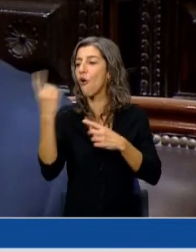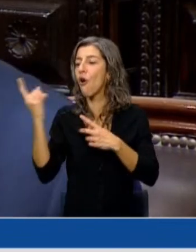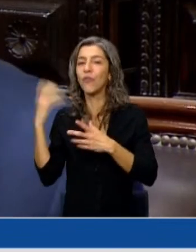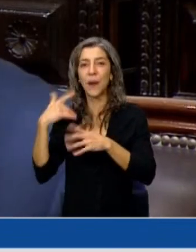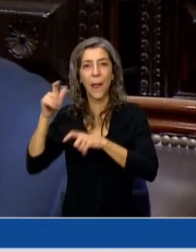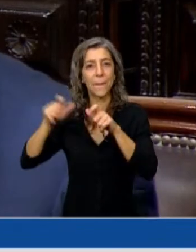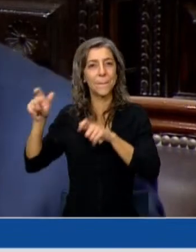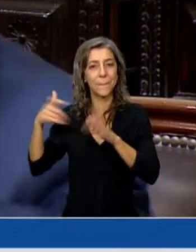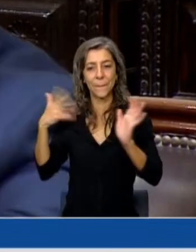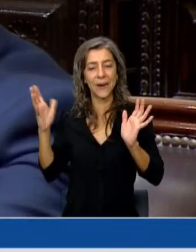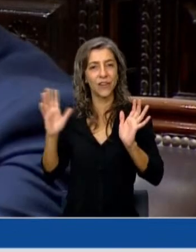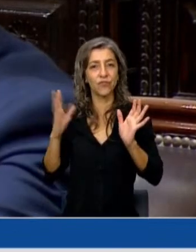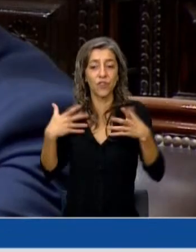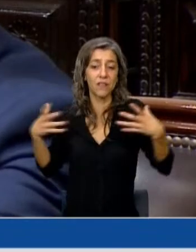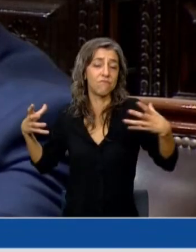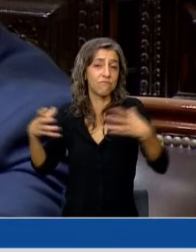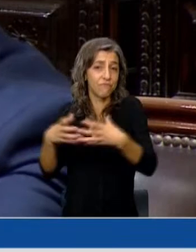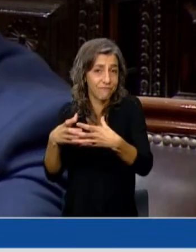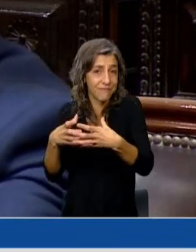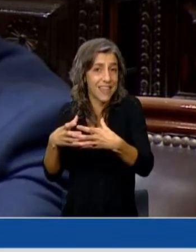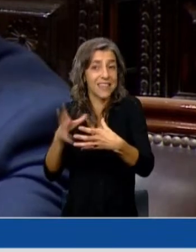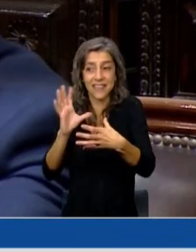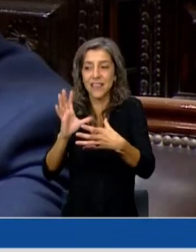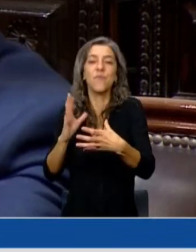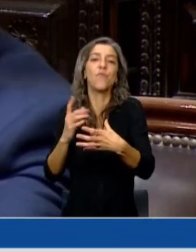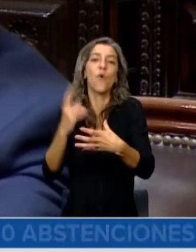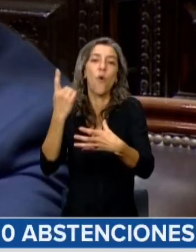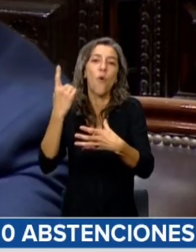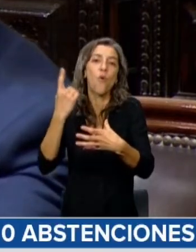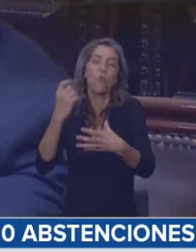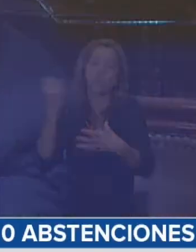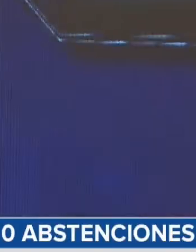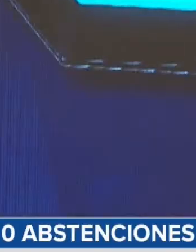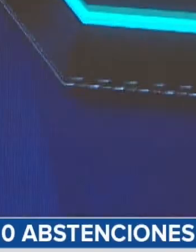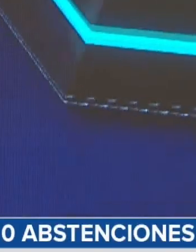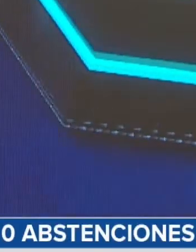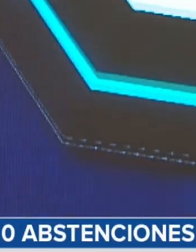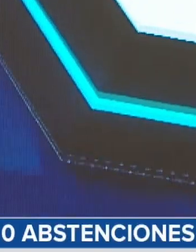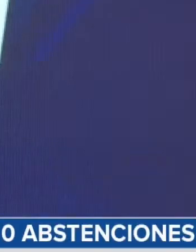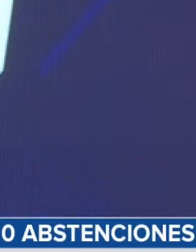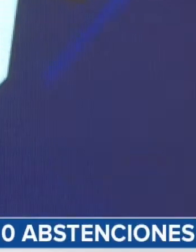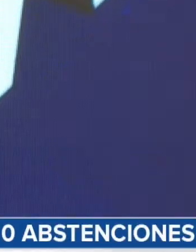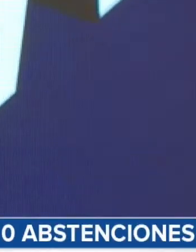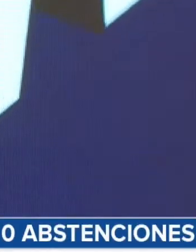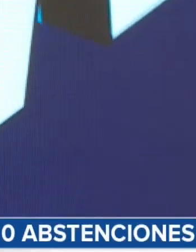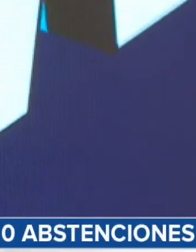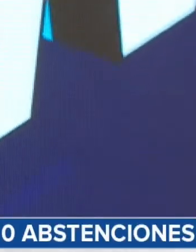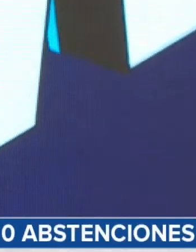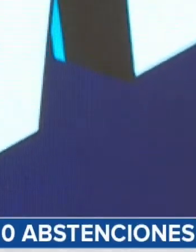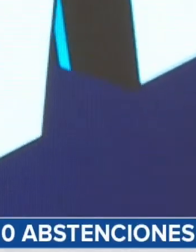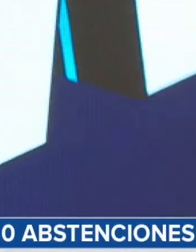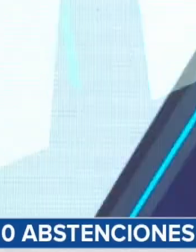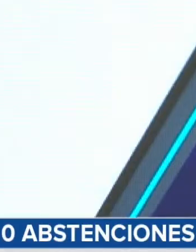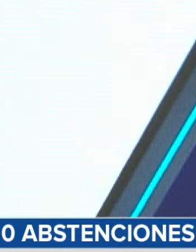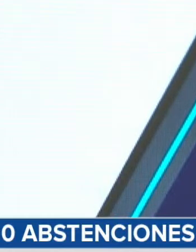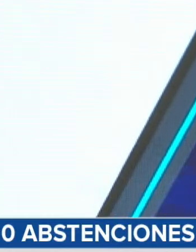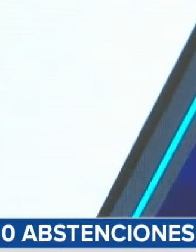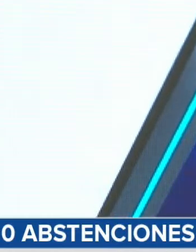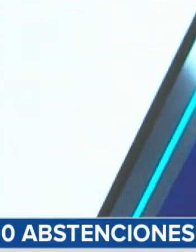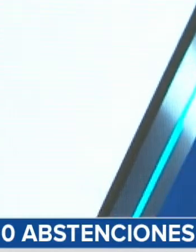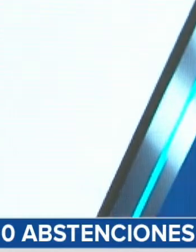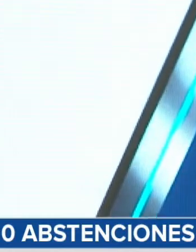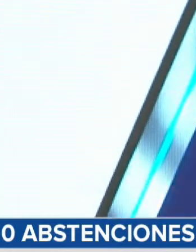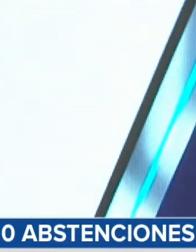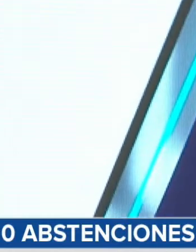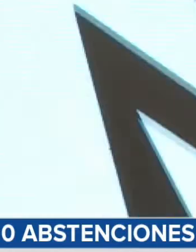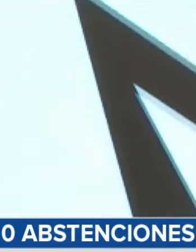integrante más de ese equipo interdisciplinario. Ayer la provincia de Santa Fe también tuvo un